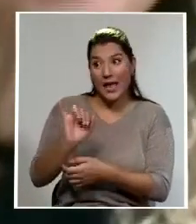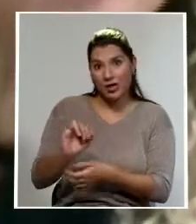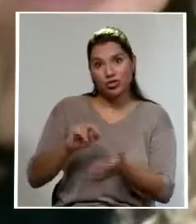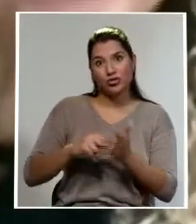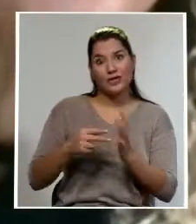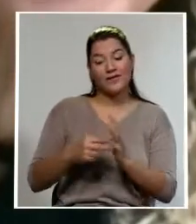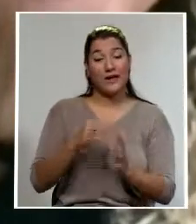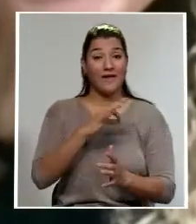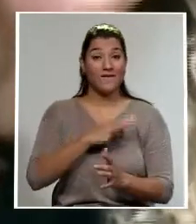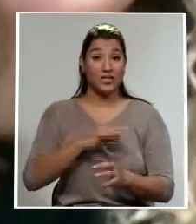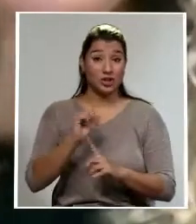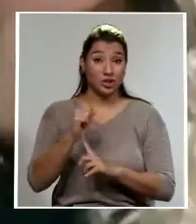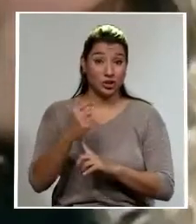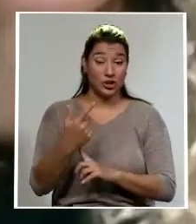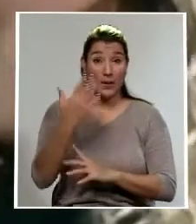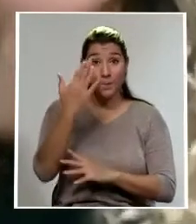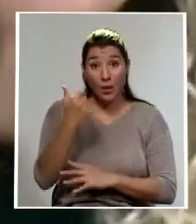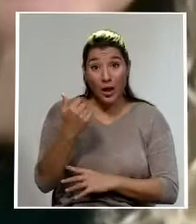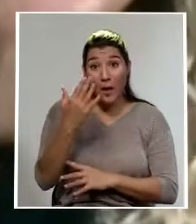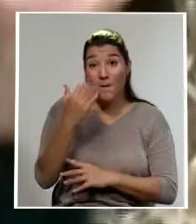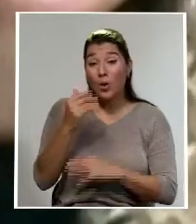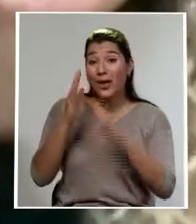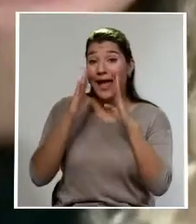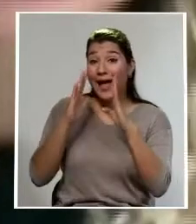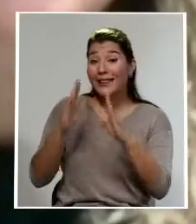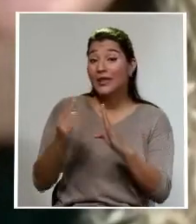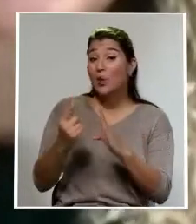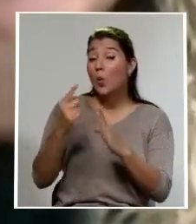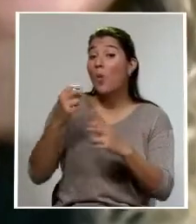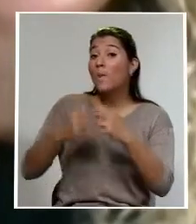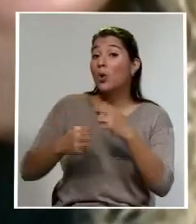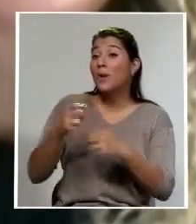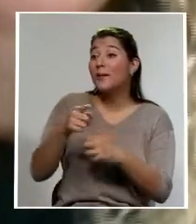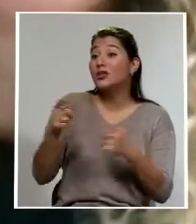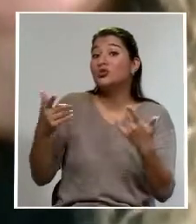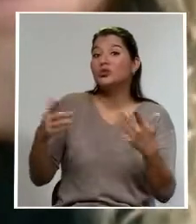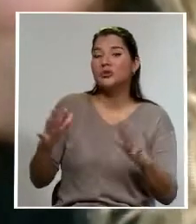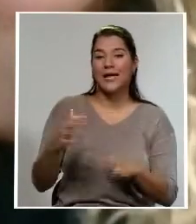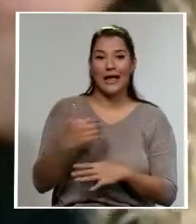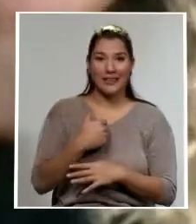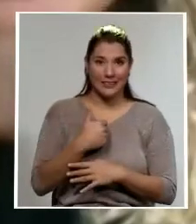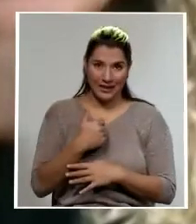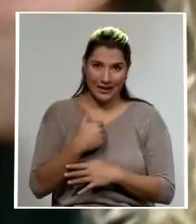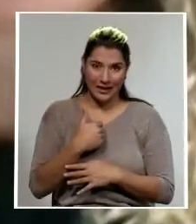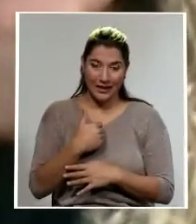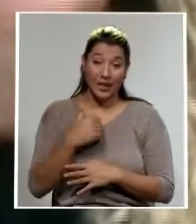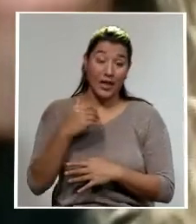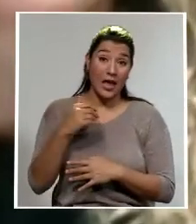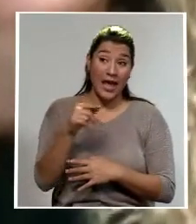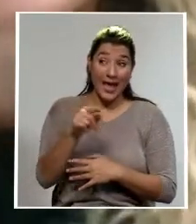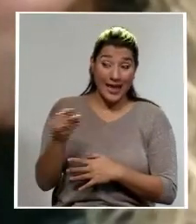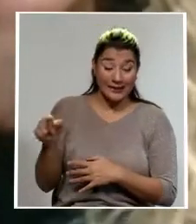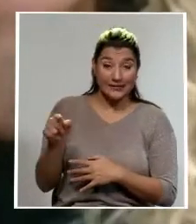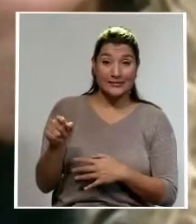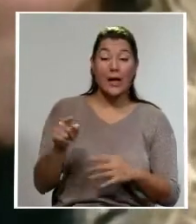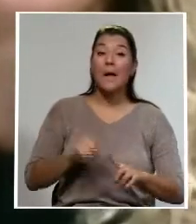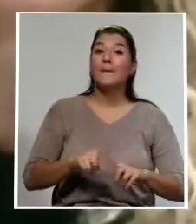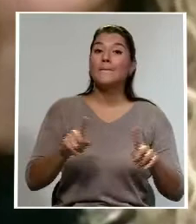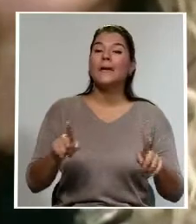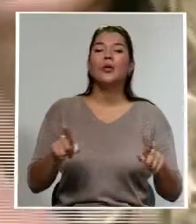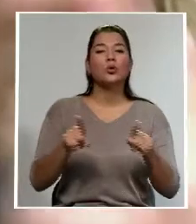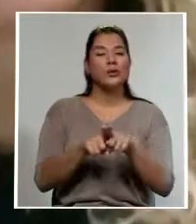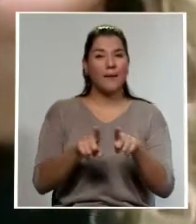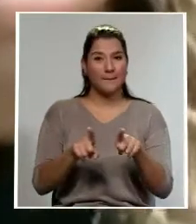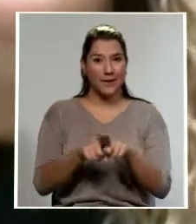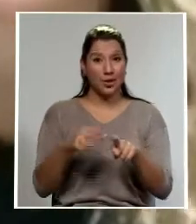beneficio social porque estás atendiendo un problema que ya tienen esas poblaciones o algunas comunidades, pero además